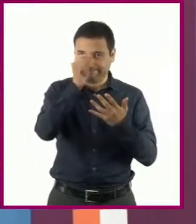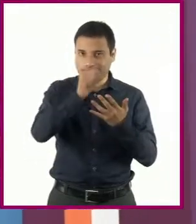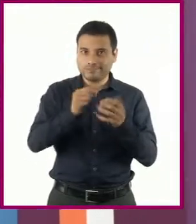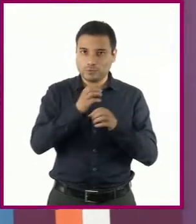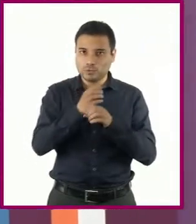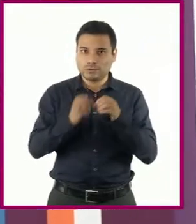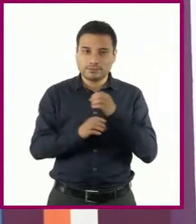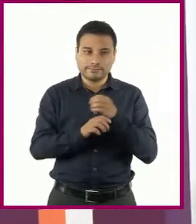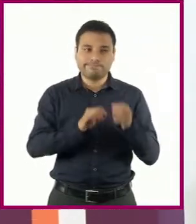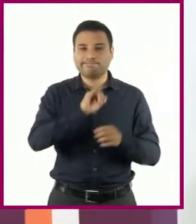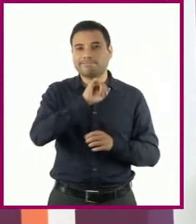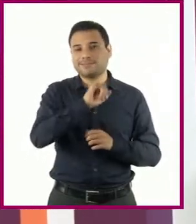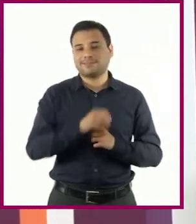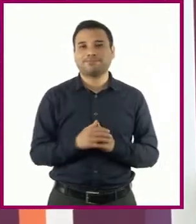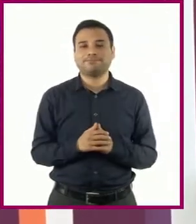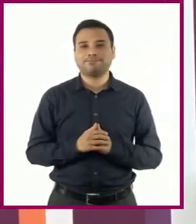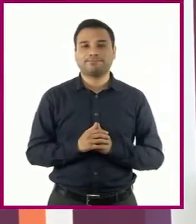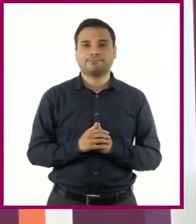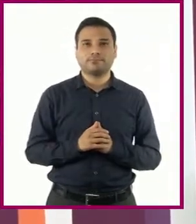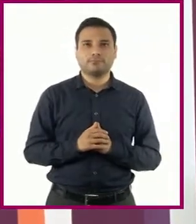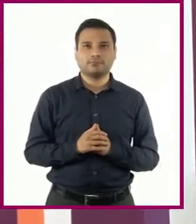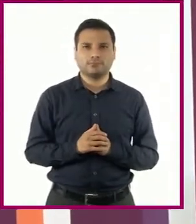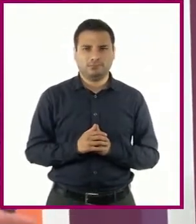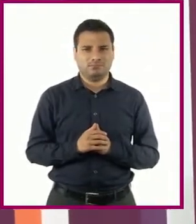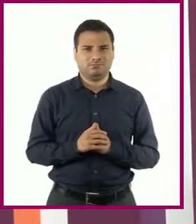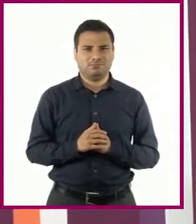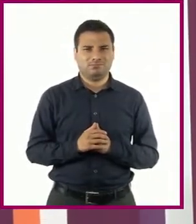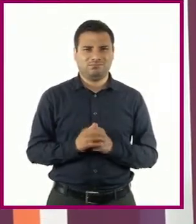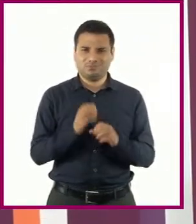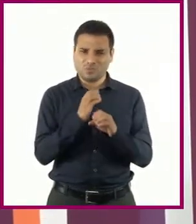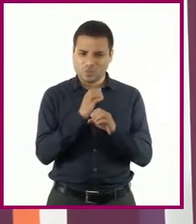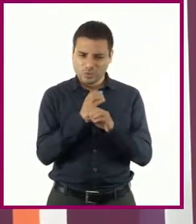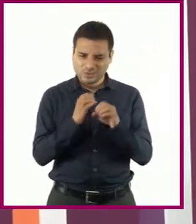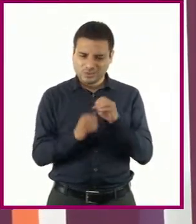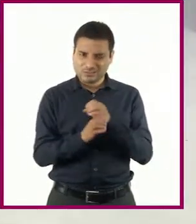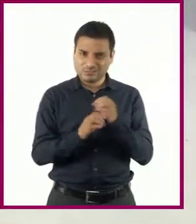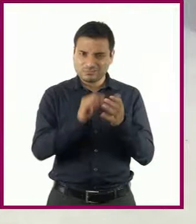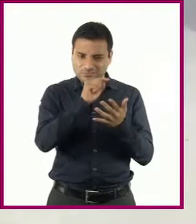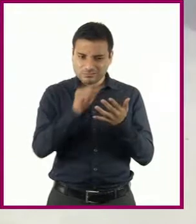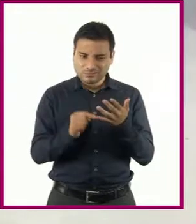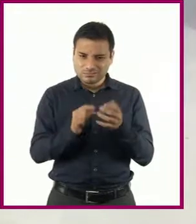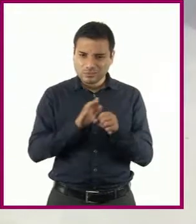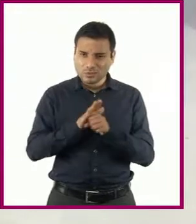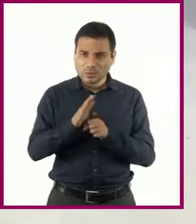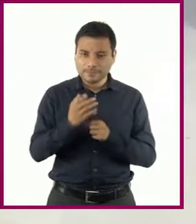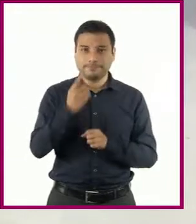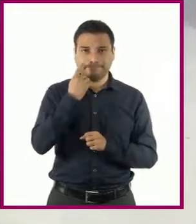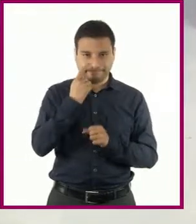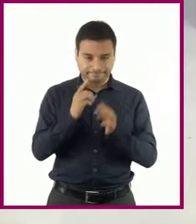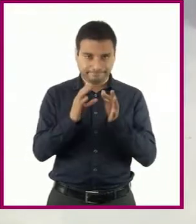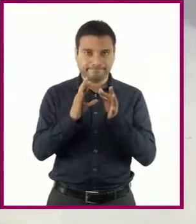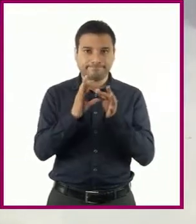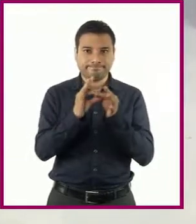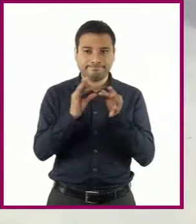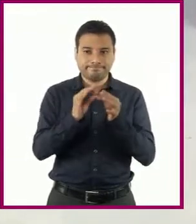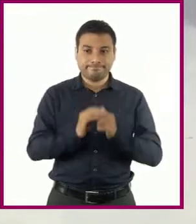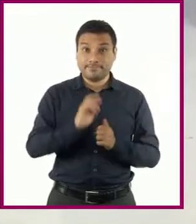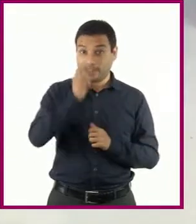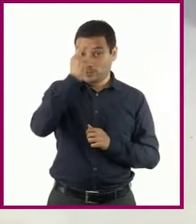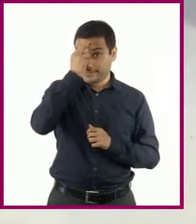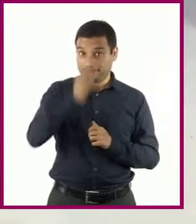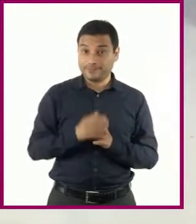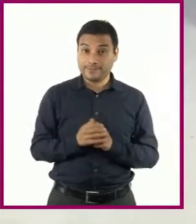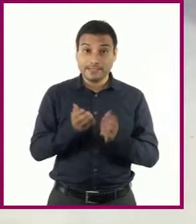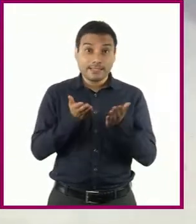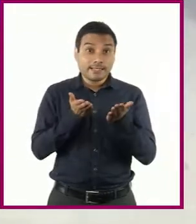De acuerdo, maestra. ¿Y cuál es ese gran conjunto de cosas? Muy bien. Recordemos que los